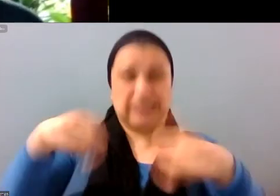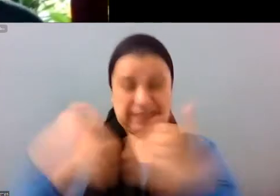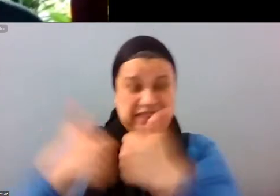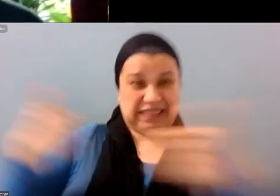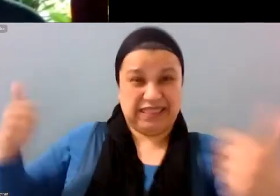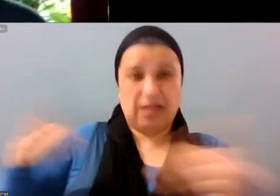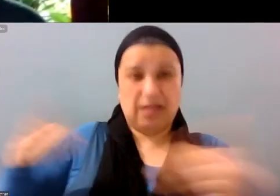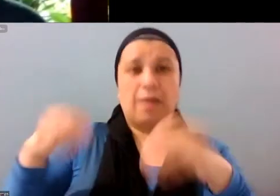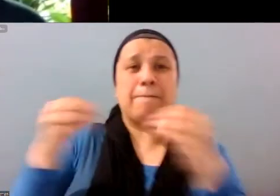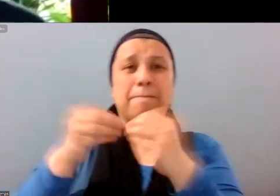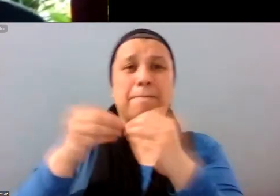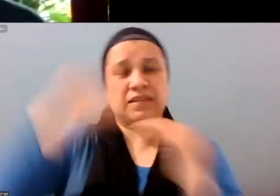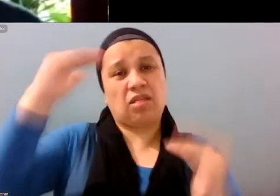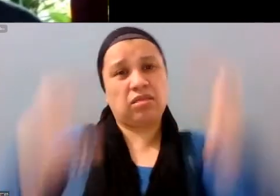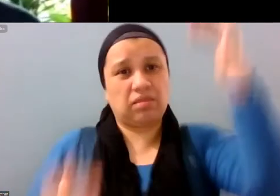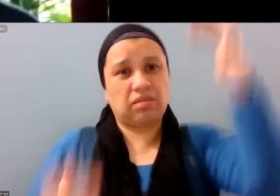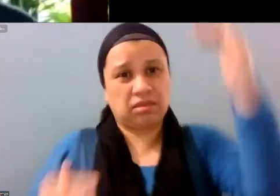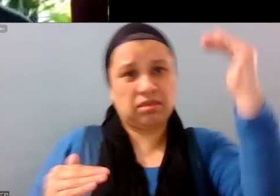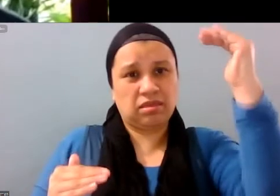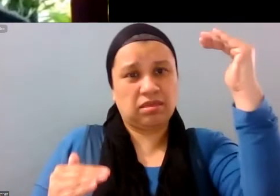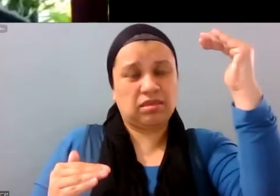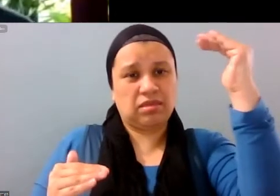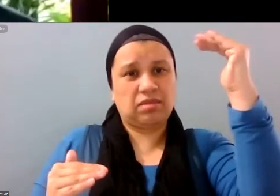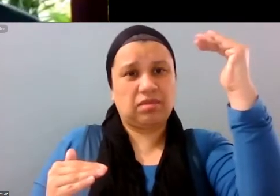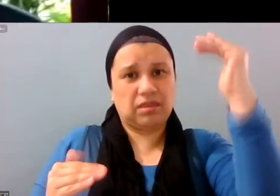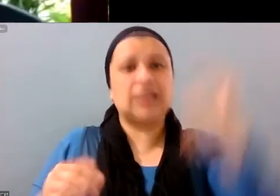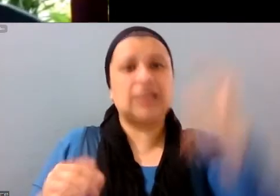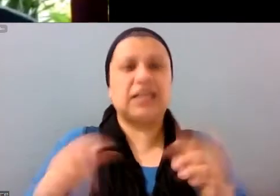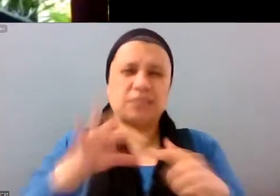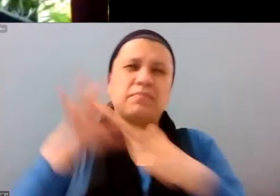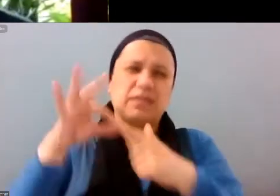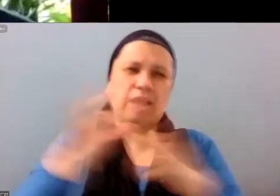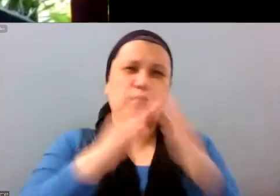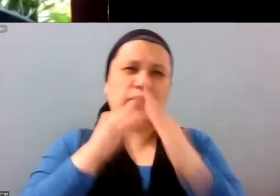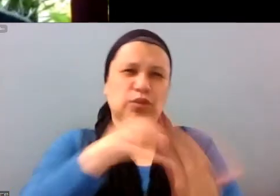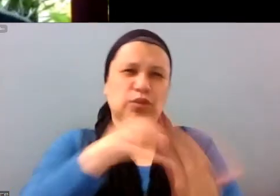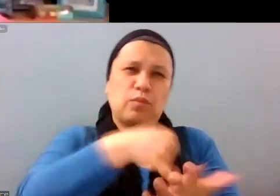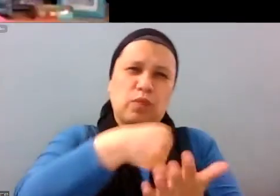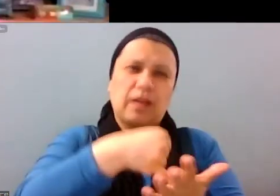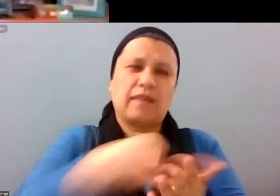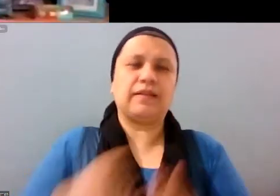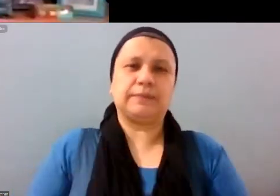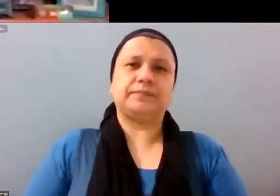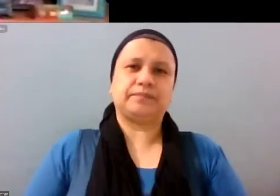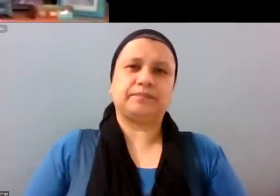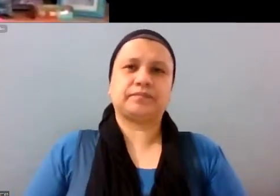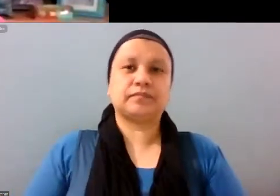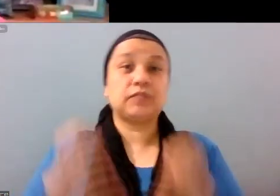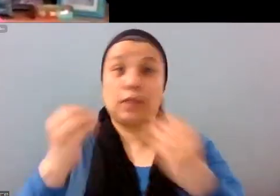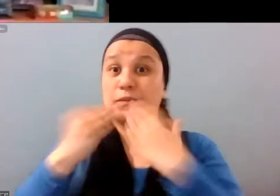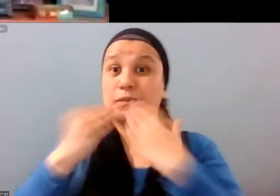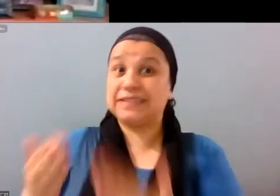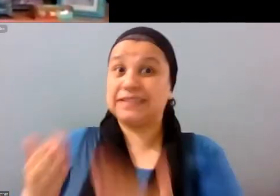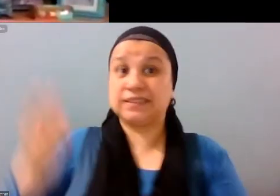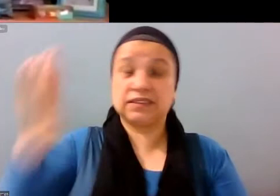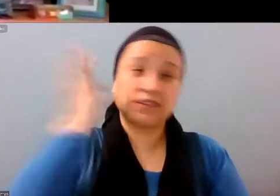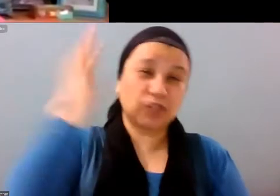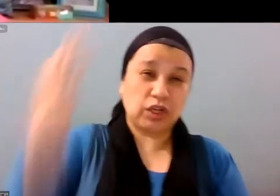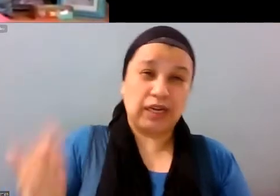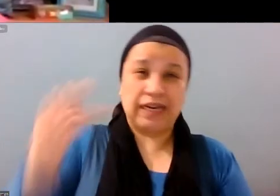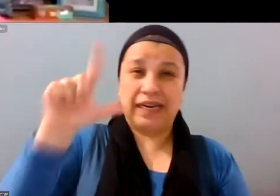inequidad sobre todo con las poblaciones vulnerables gracias muchas gracias doña Linda precisamente